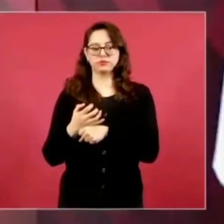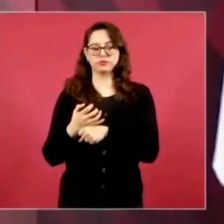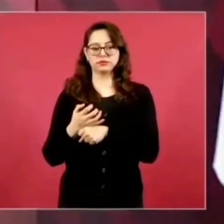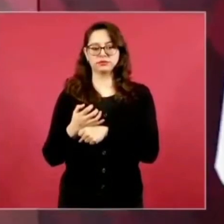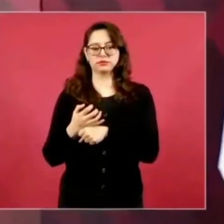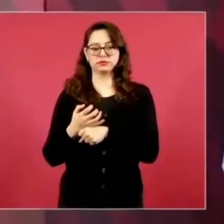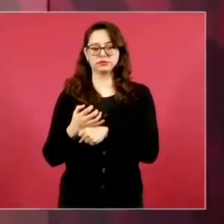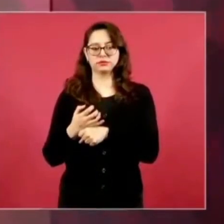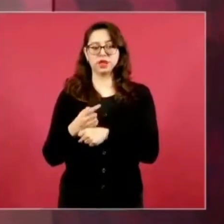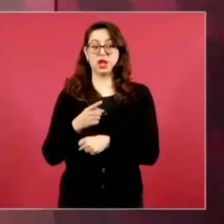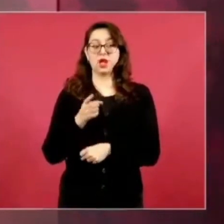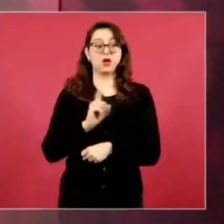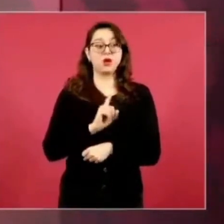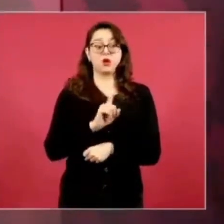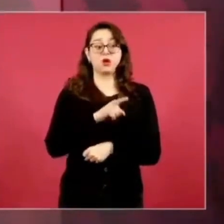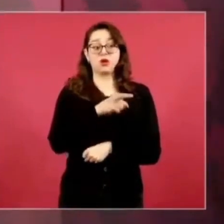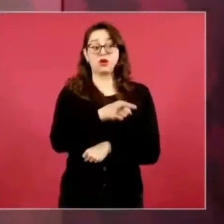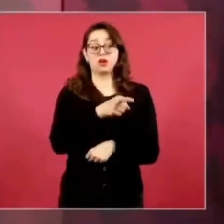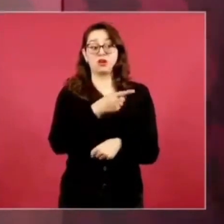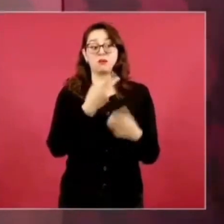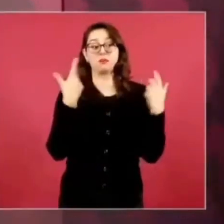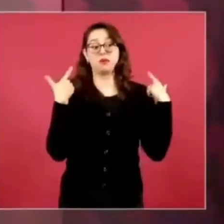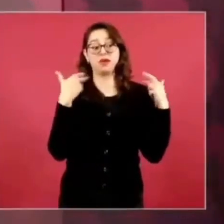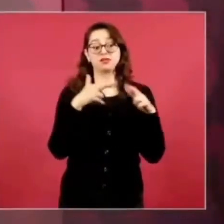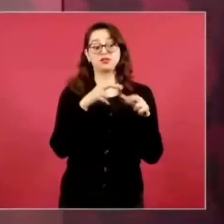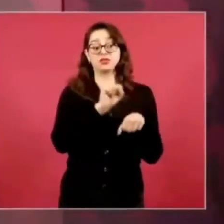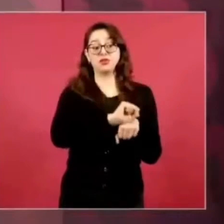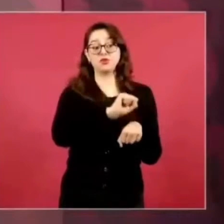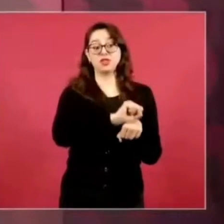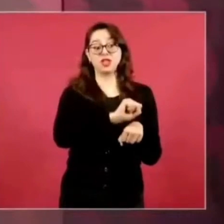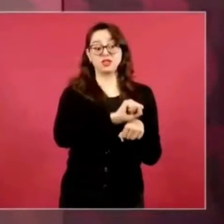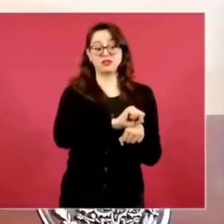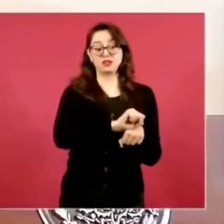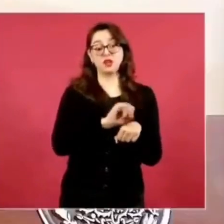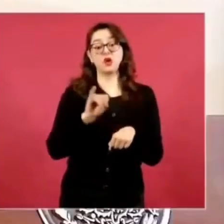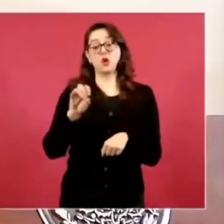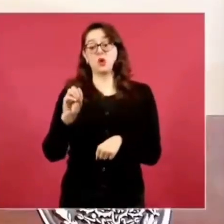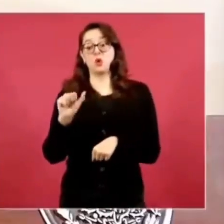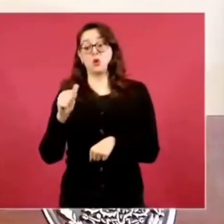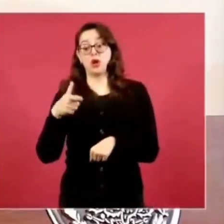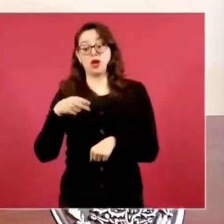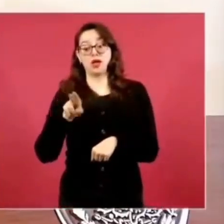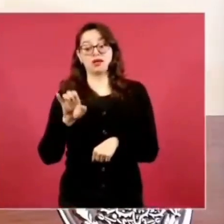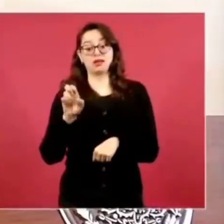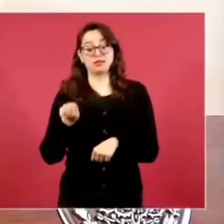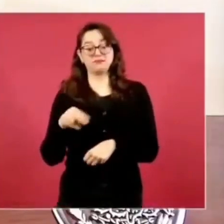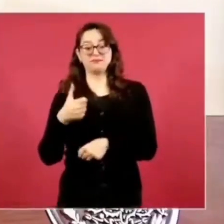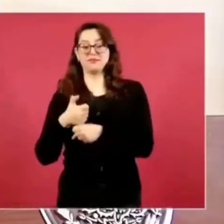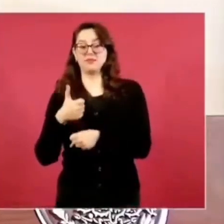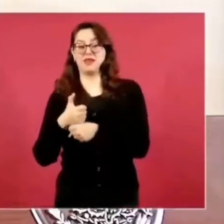A esa fue secundaria. Pero esto es el maestro Joaquín había estudiado